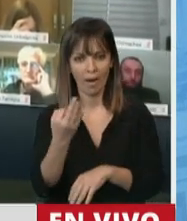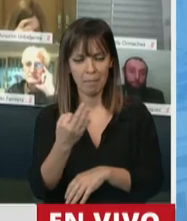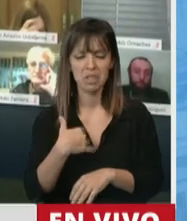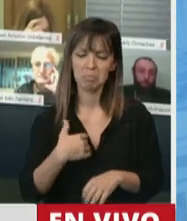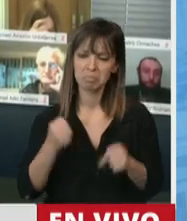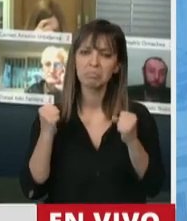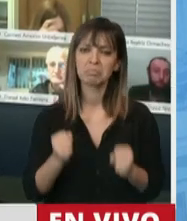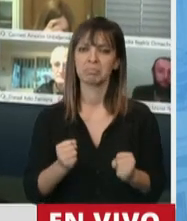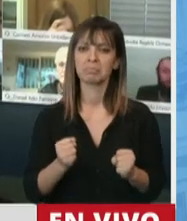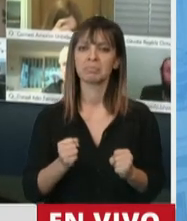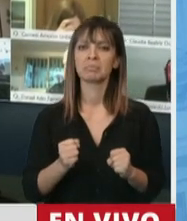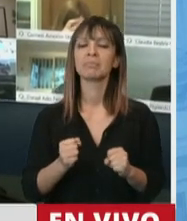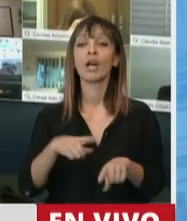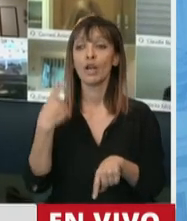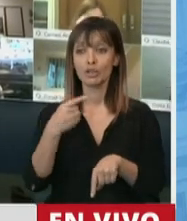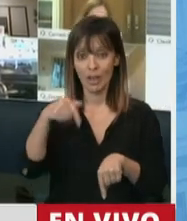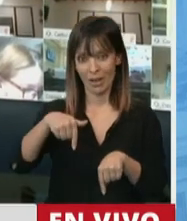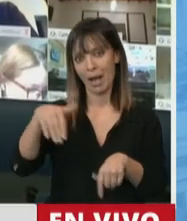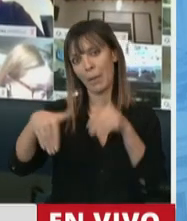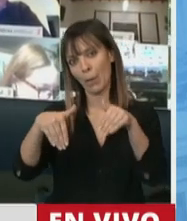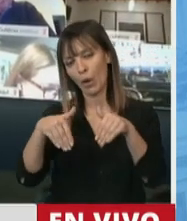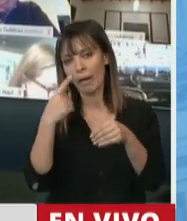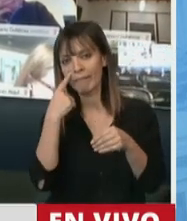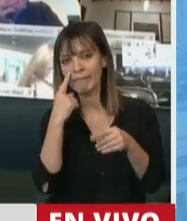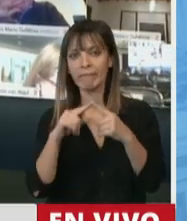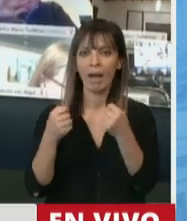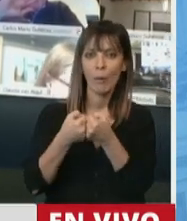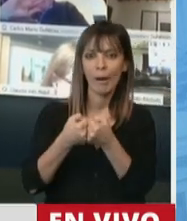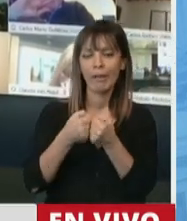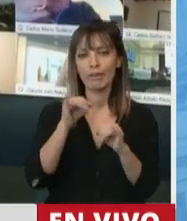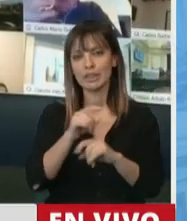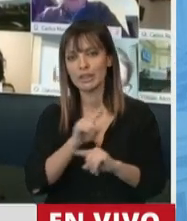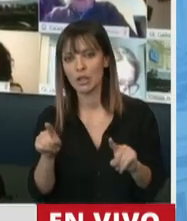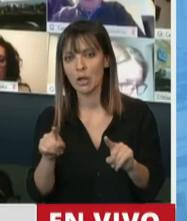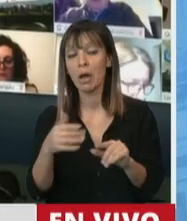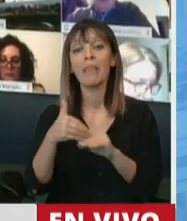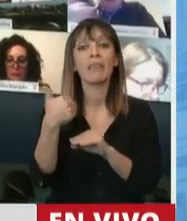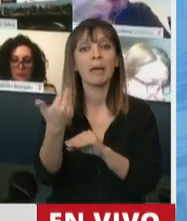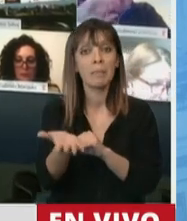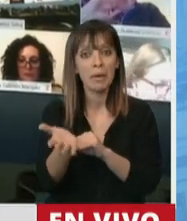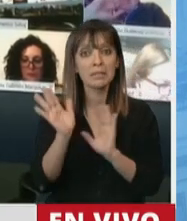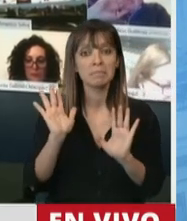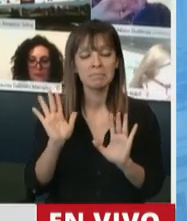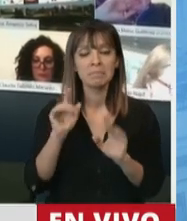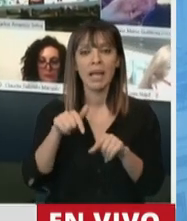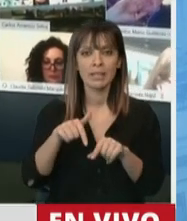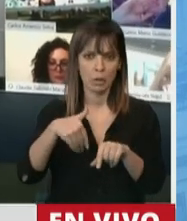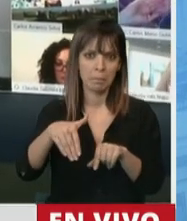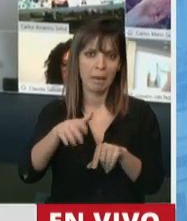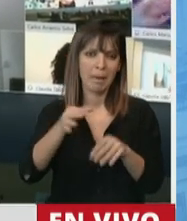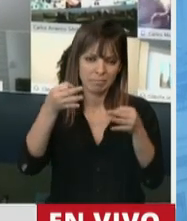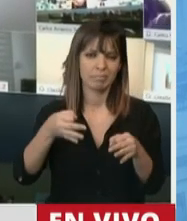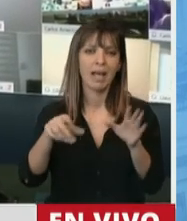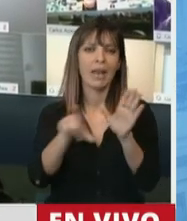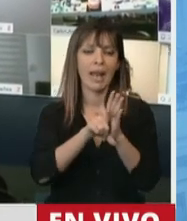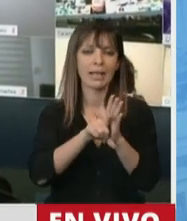que después de que podamos votar este dictamen de consenso y esto pueda ser definitivamente una ley,